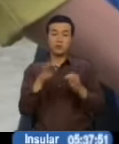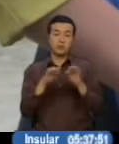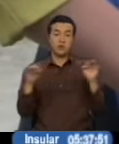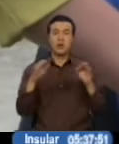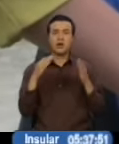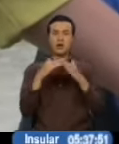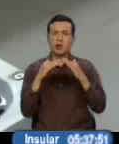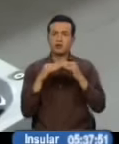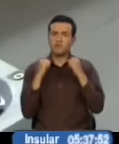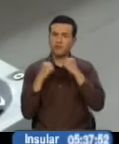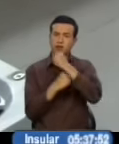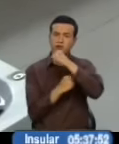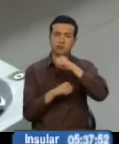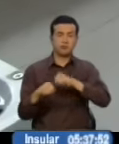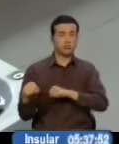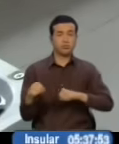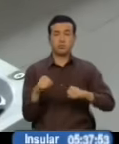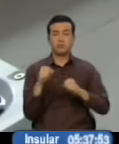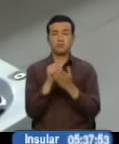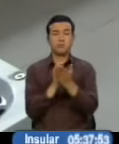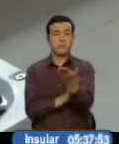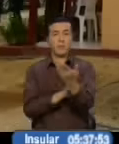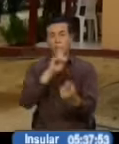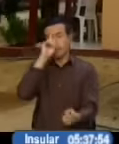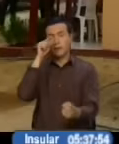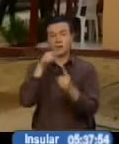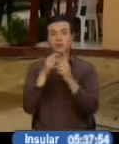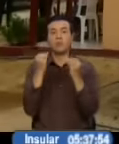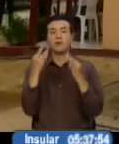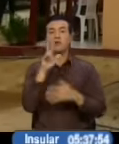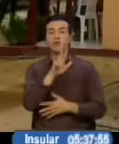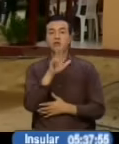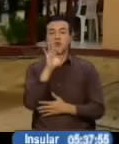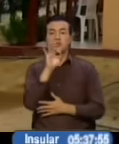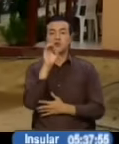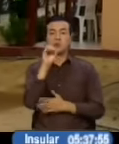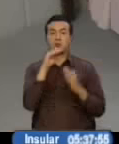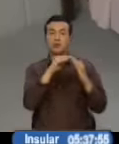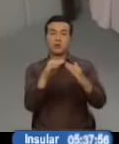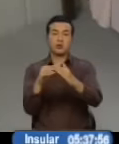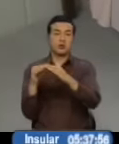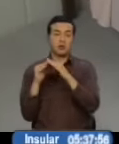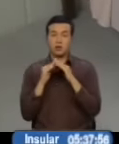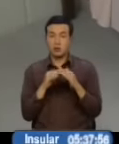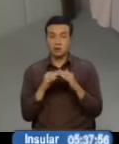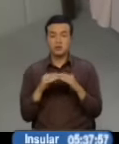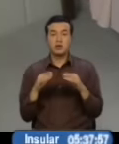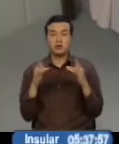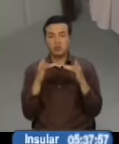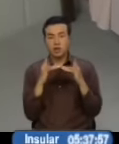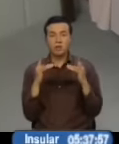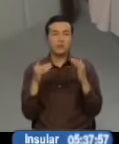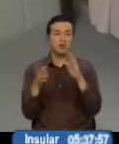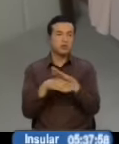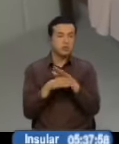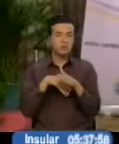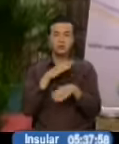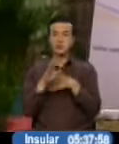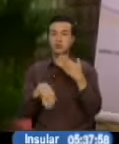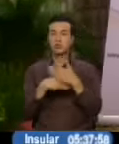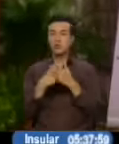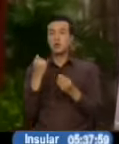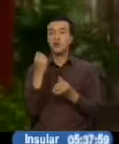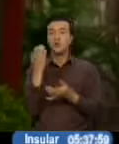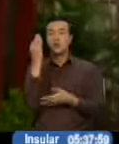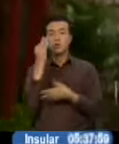resistentes principalmente. El proyecto tiene como objetivo entregar 390 casas amobladas, cada una con un valor de